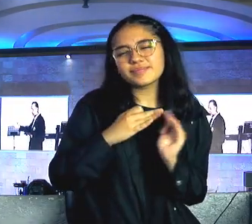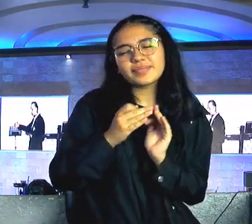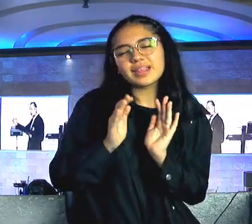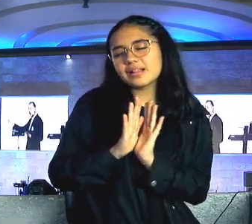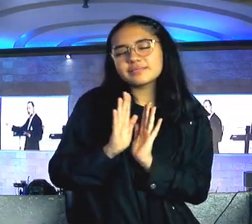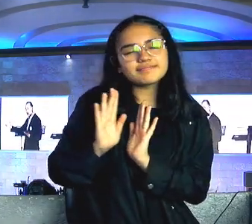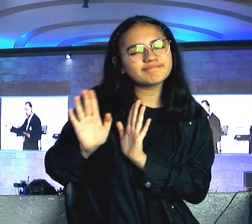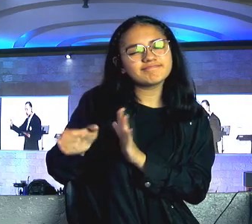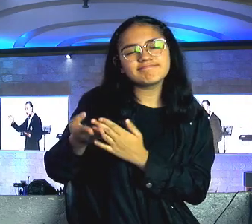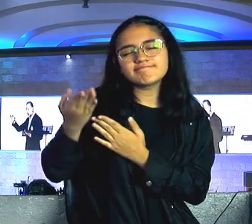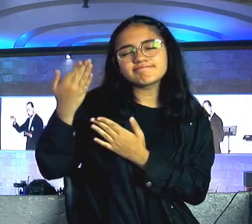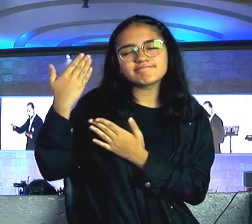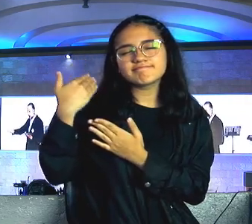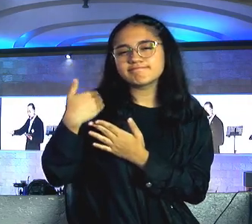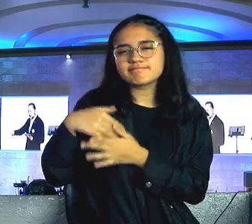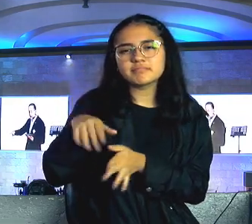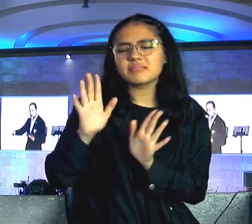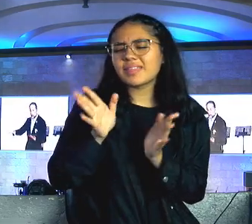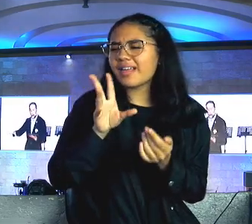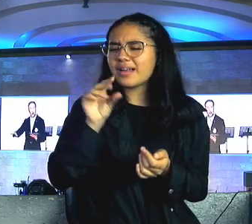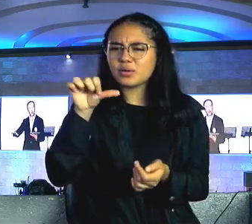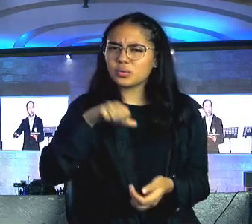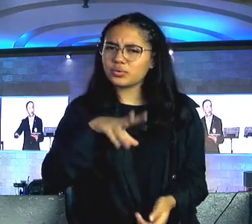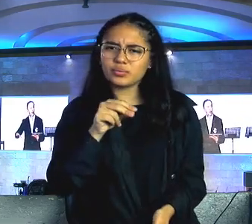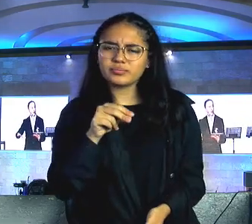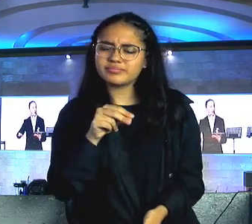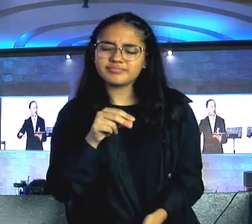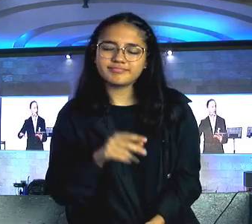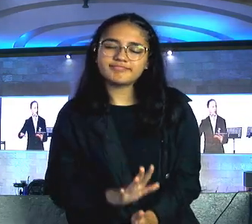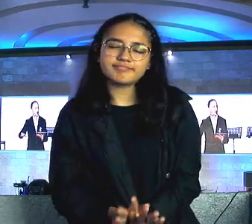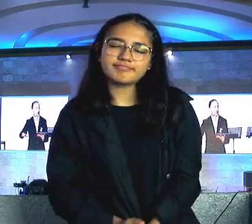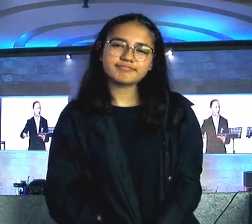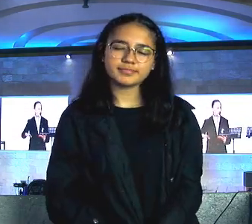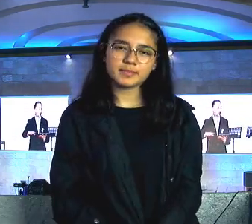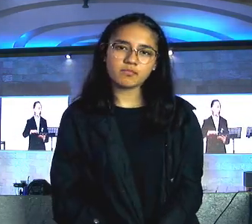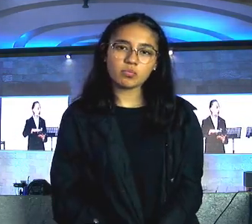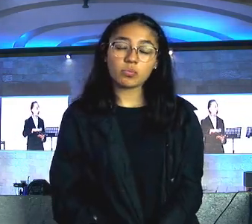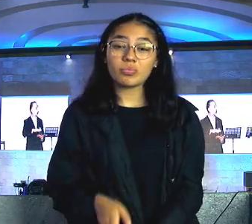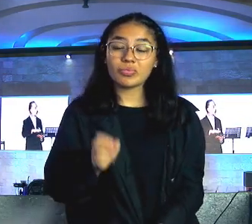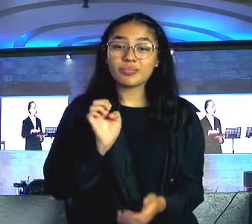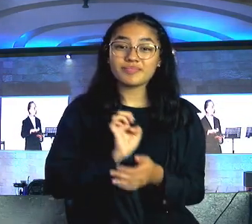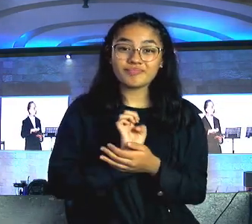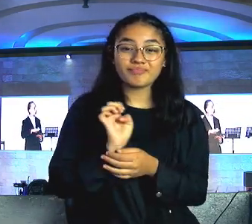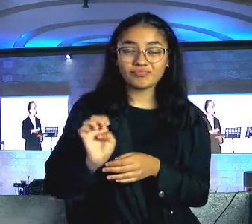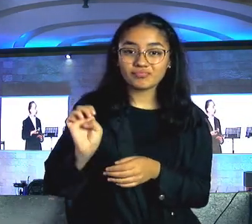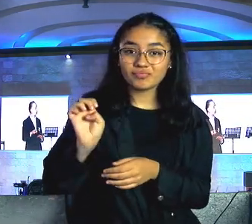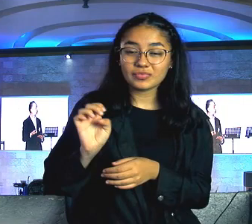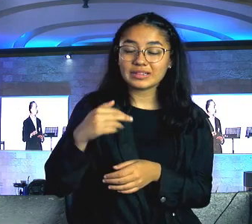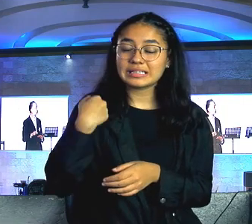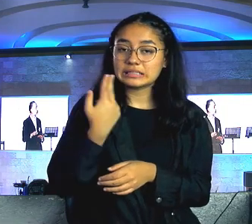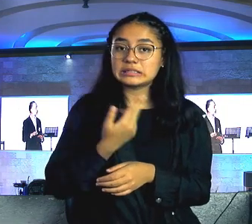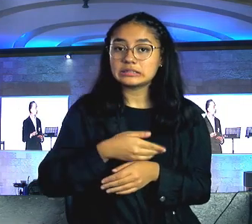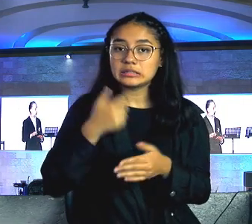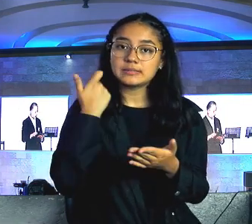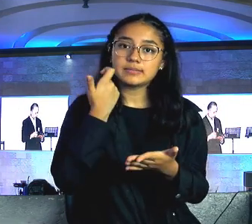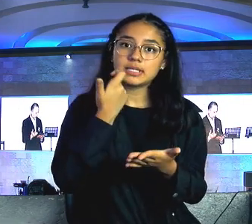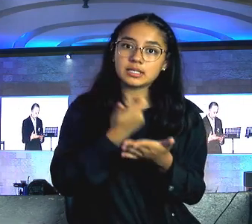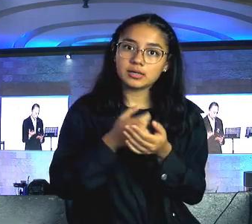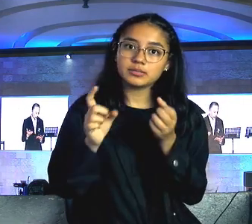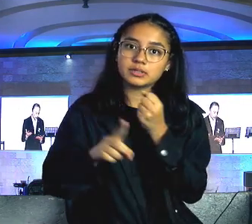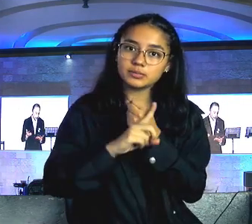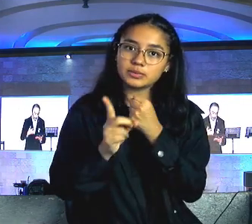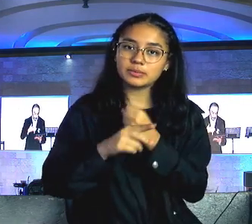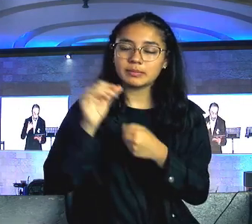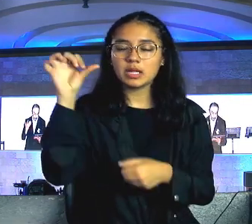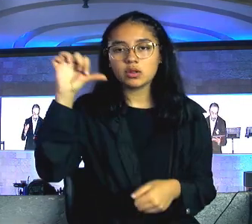hace miles de años, no aplican para hoy. Entonces pagamos las consecuencias hoy. ¿Dios te